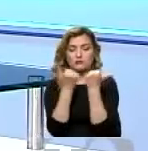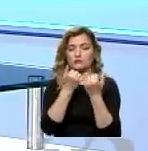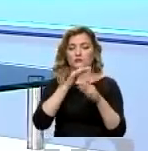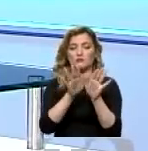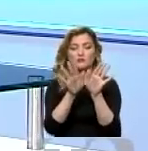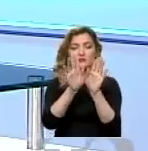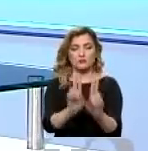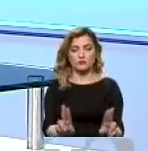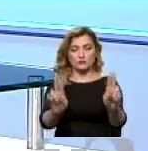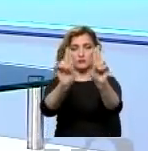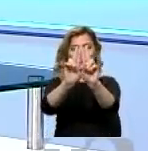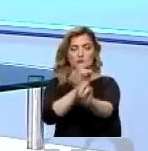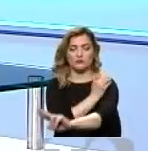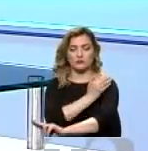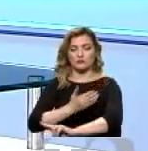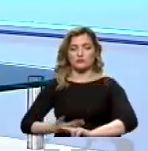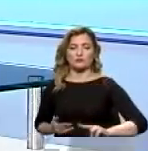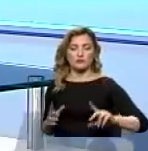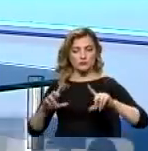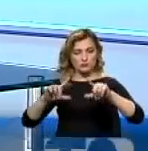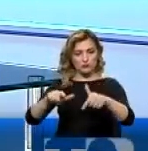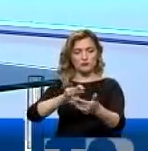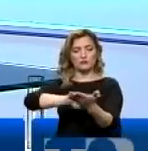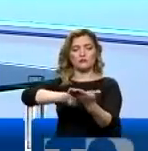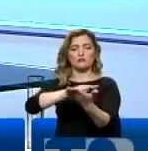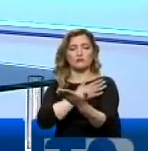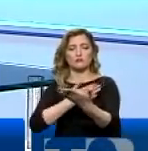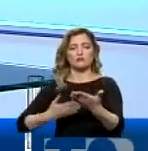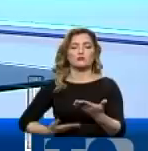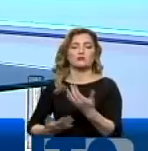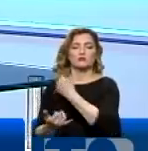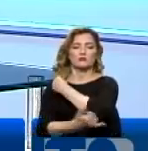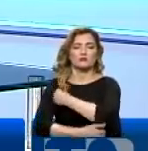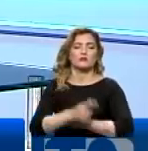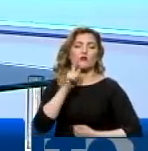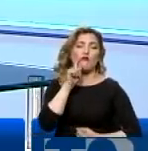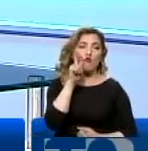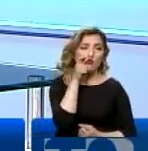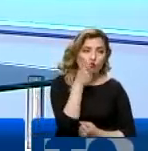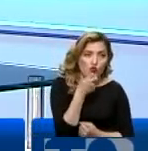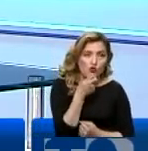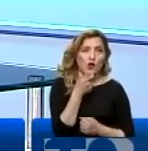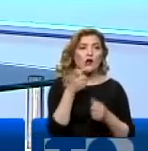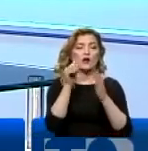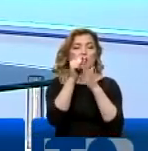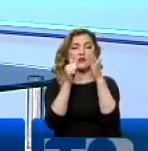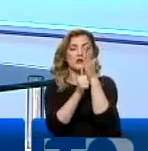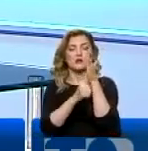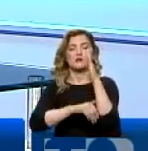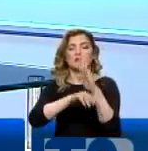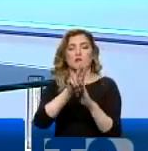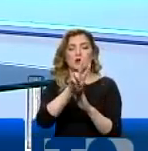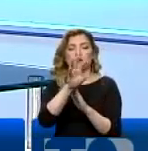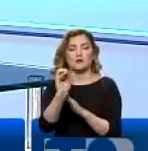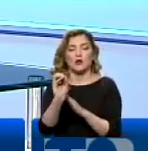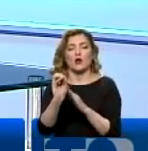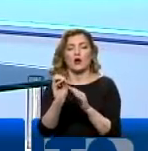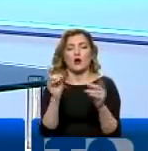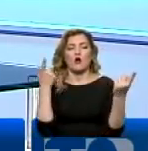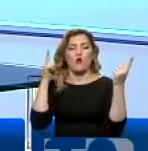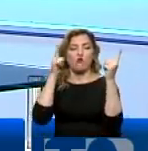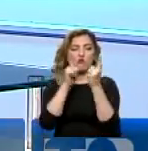Naciones Unidas, el presidente Lenín Moreno se reunió con el presidente de Hungría como parte de la agenda que incluye más de 20 encuentros